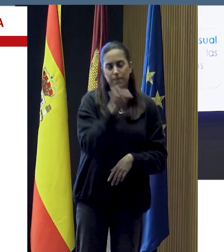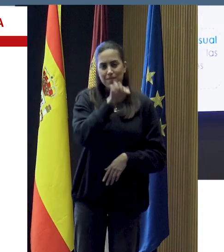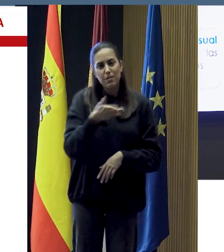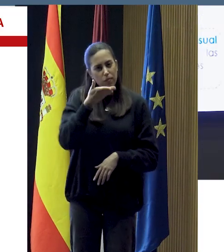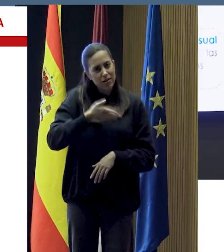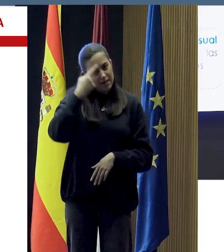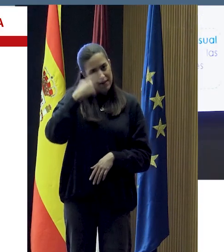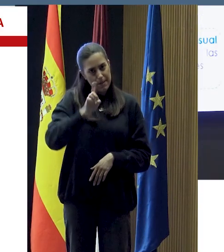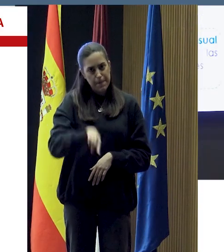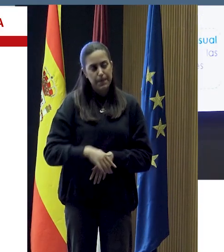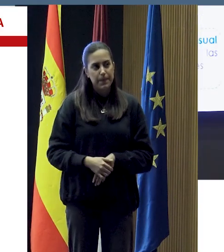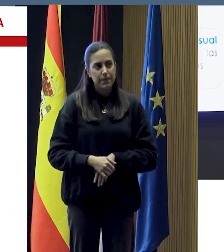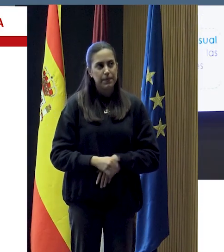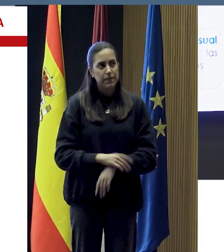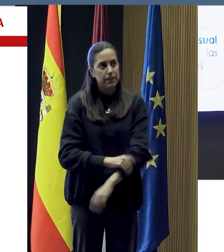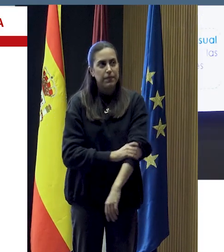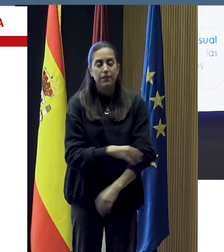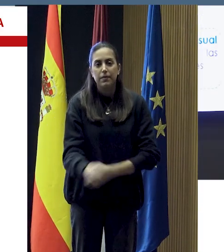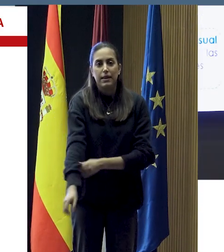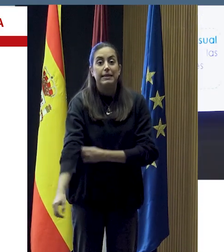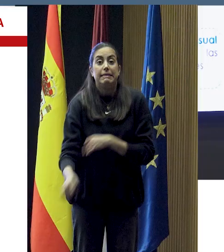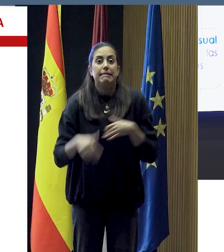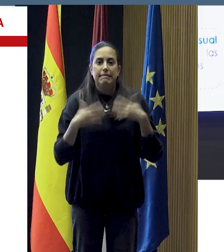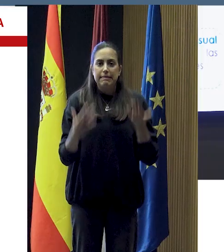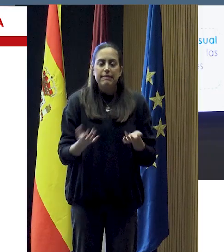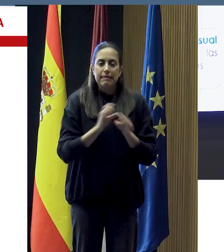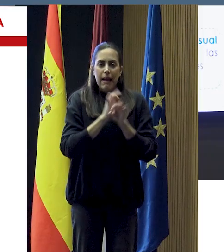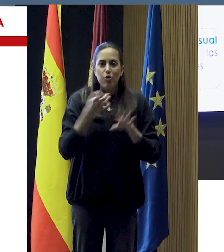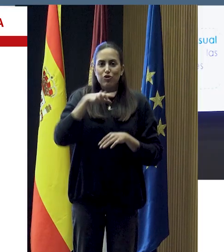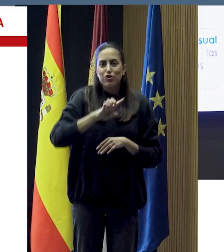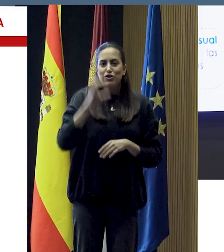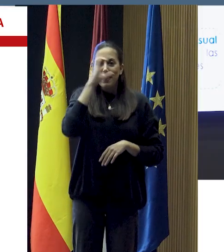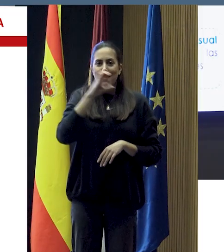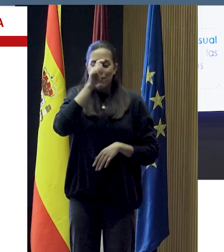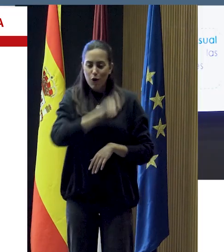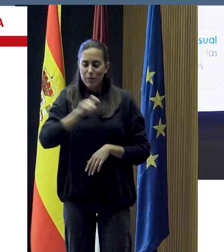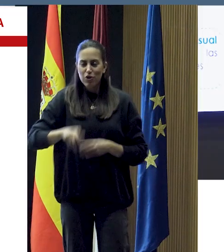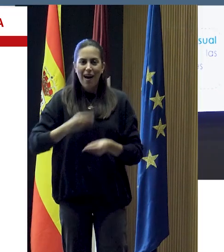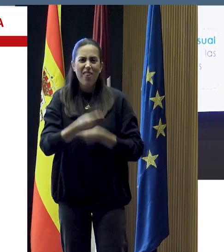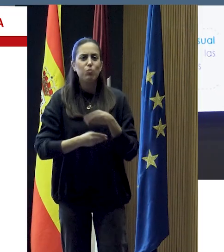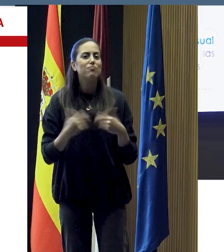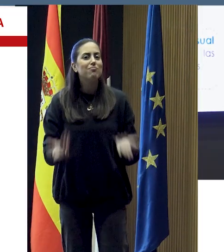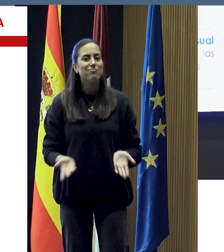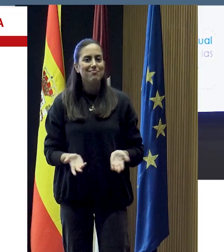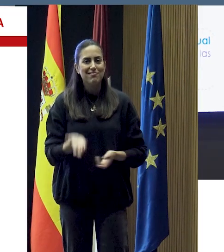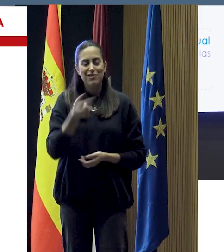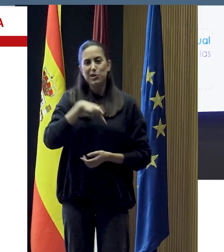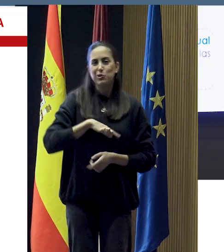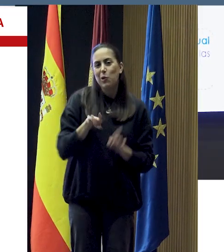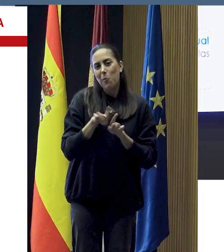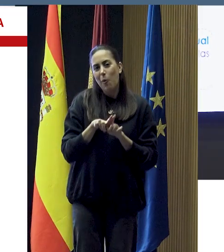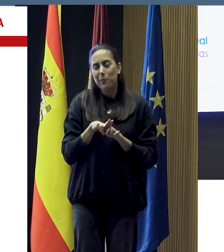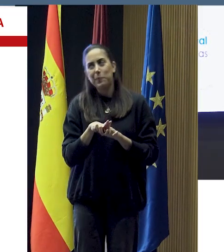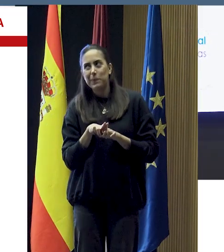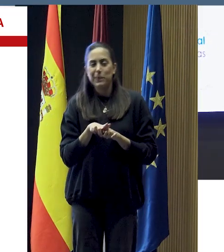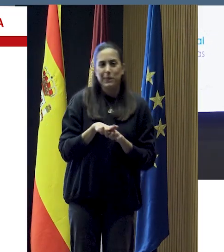cuenta. Entonces, claro, ¿qué hacemos los científicos? Los científicos, que somos un poco